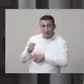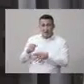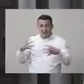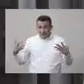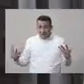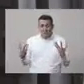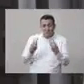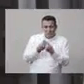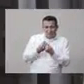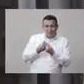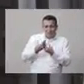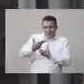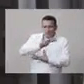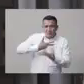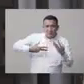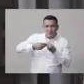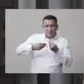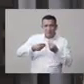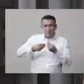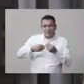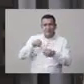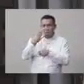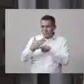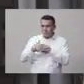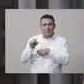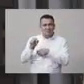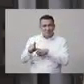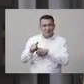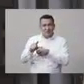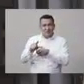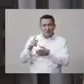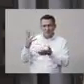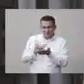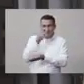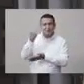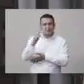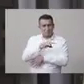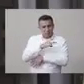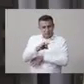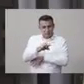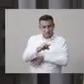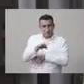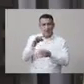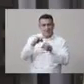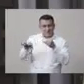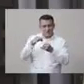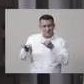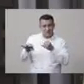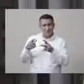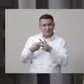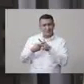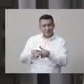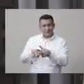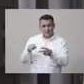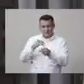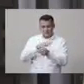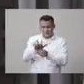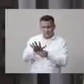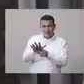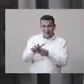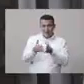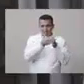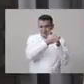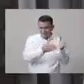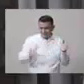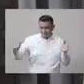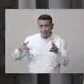Finalmente, como lo señalamos desde el principio de la pandemia y la realidad observada en el Estado nos ha comprobado, los